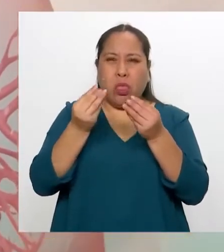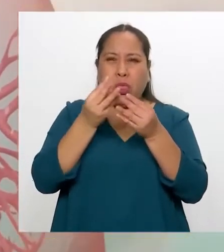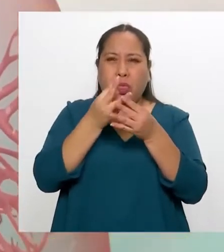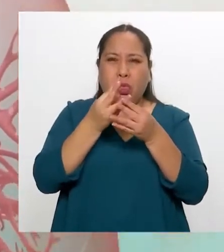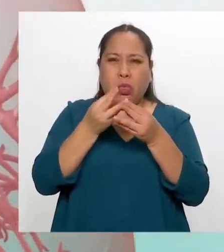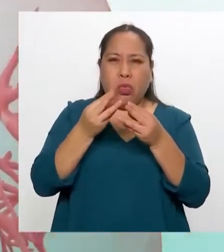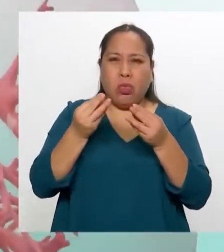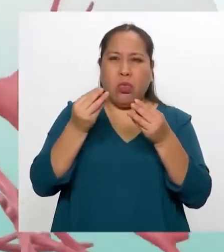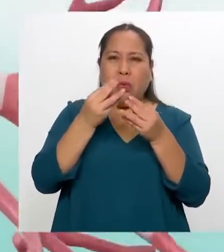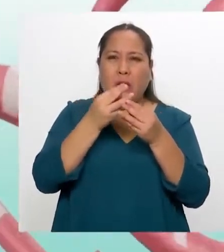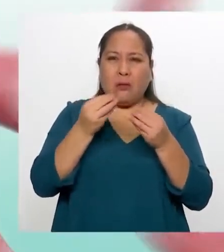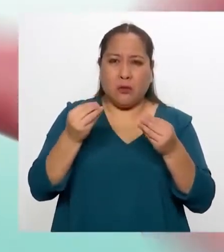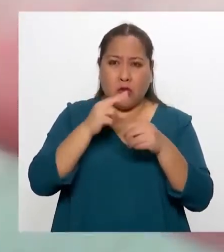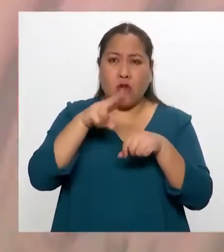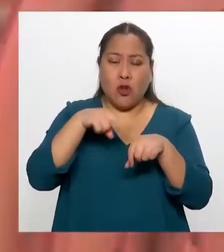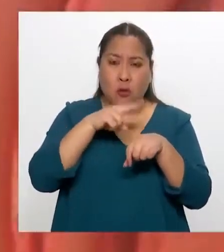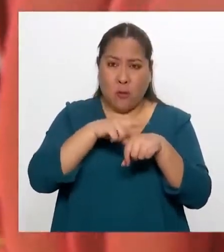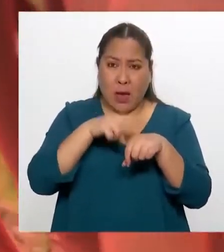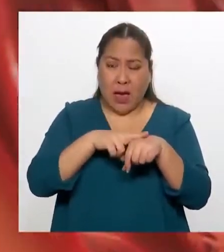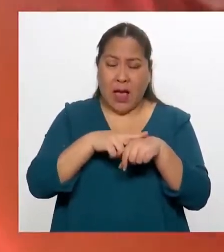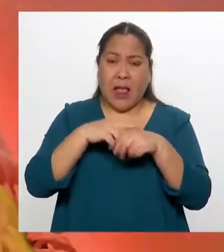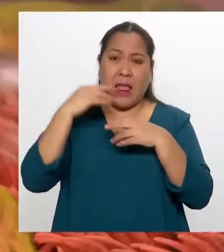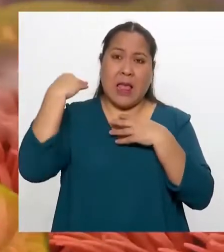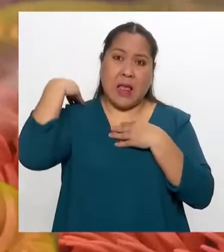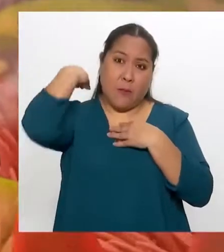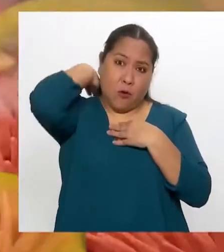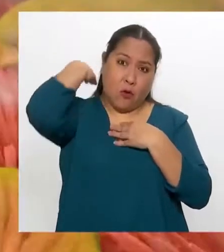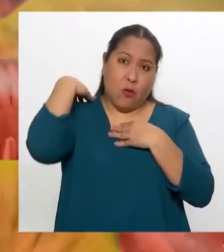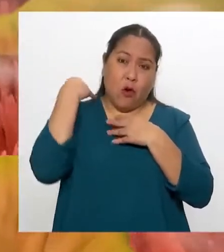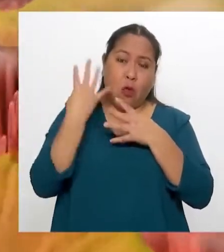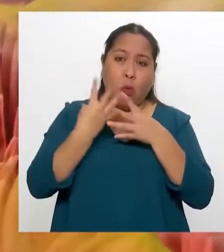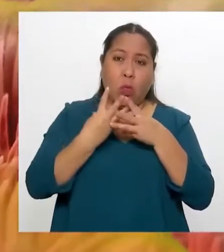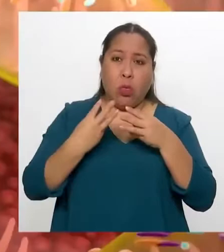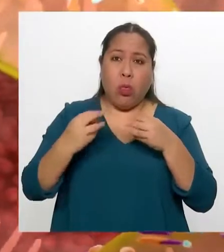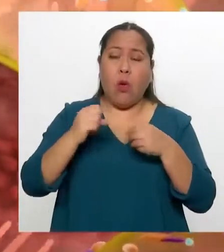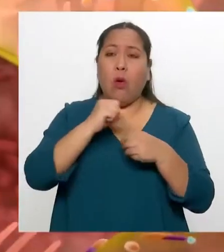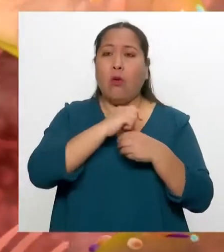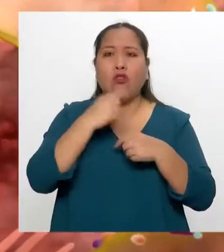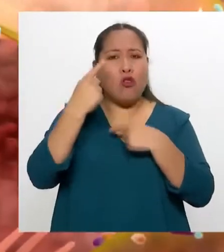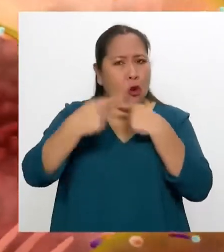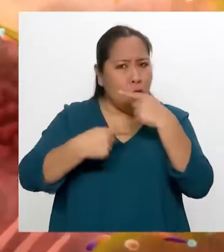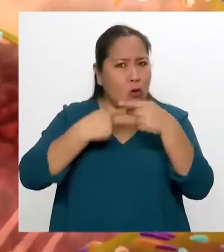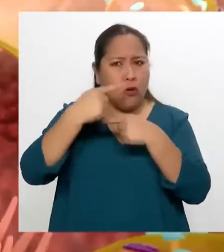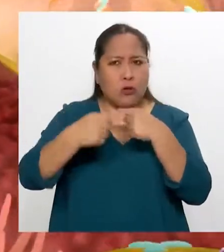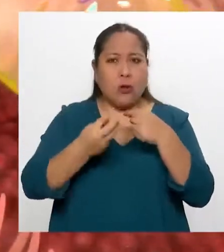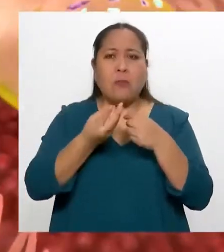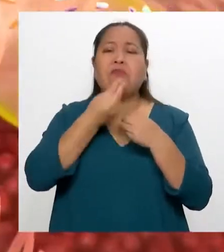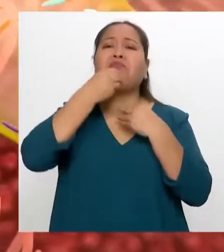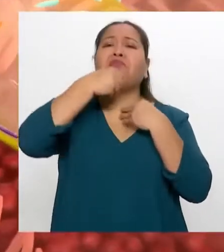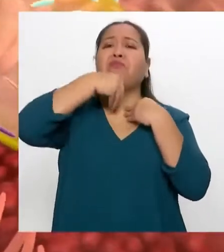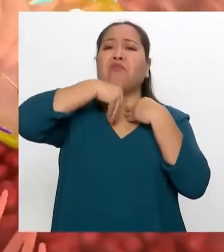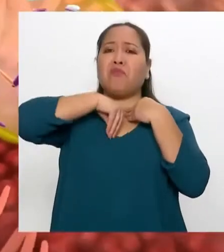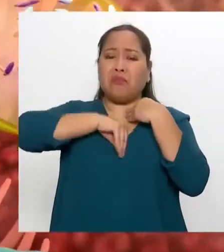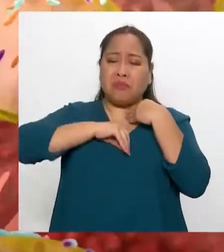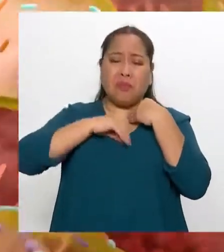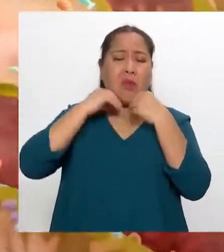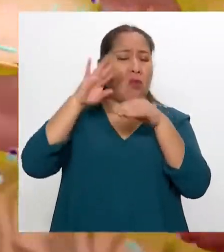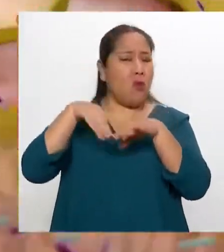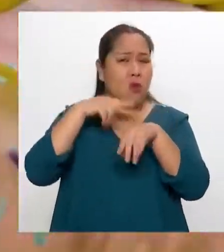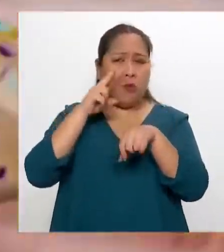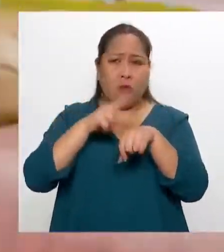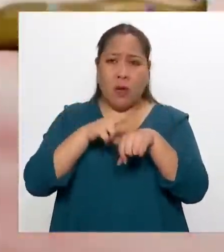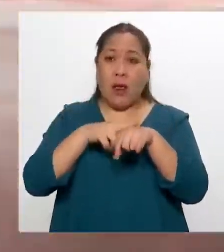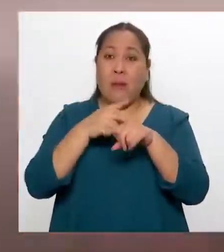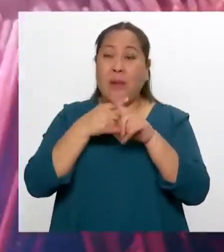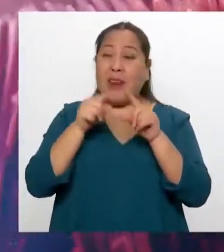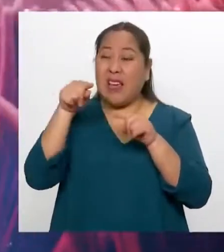espesa. Normalmente tenemos secreciones en los pulmones fluidas, que nosotros muchas veces lo producimos todos los días y nos lo tragamos sin tener